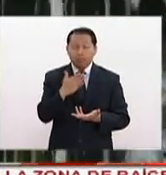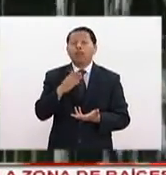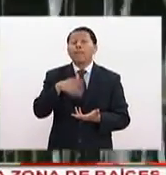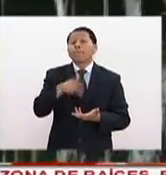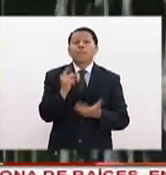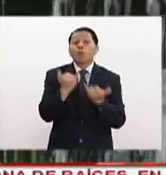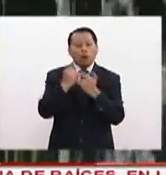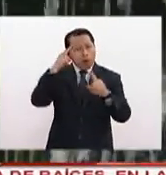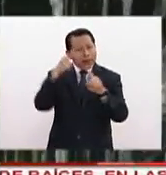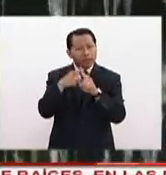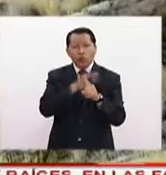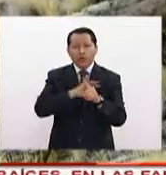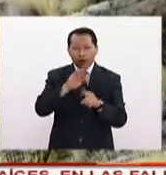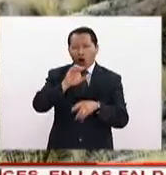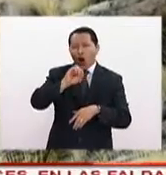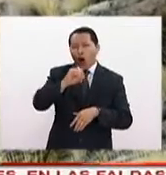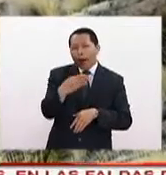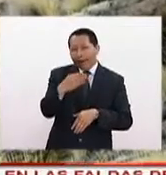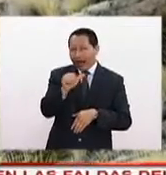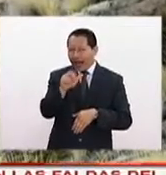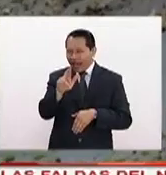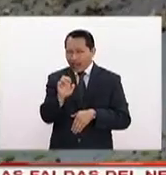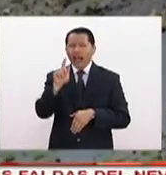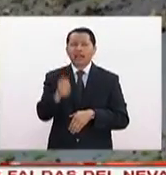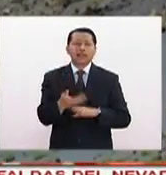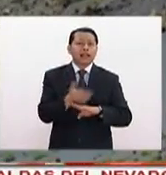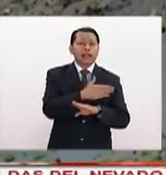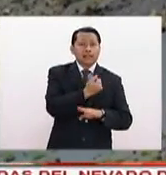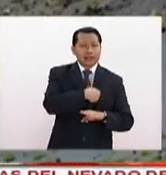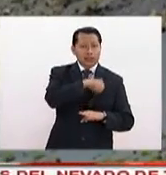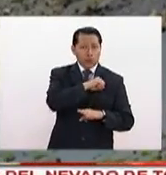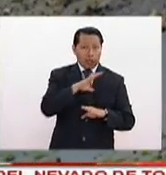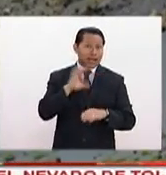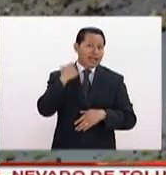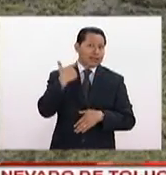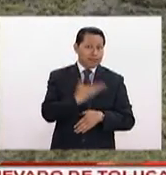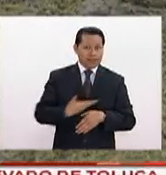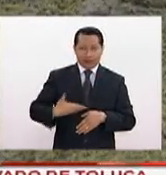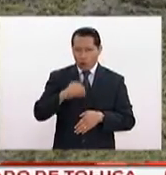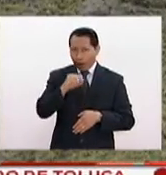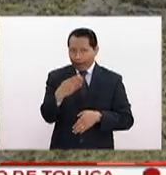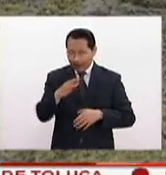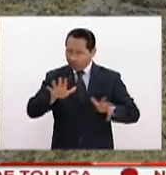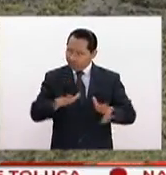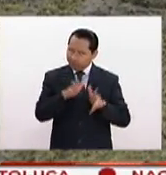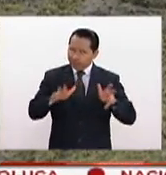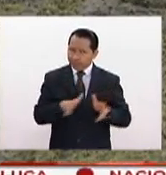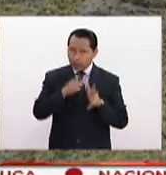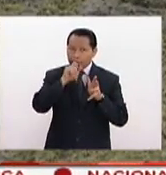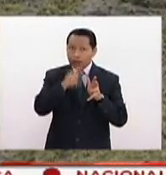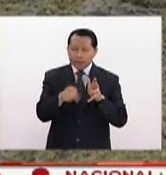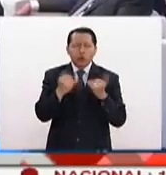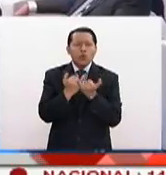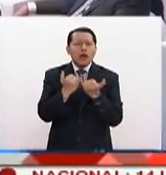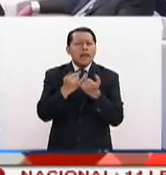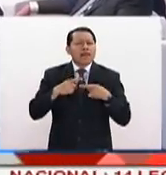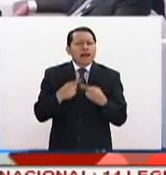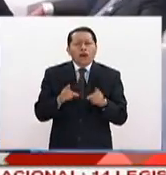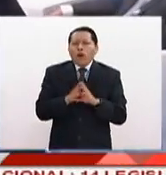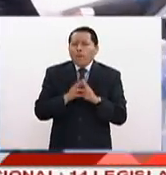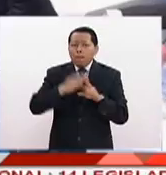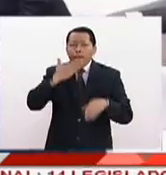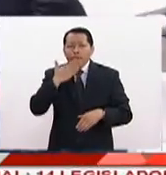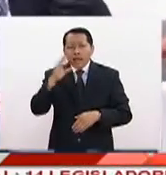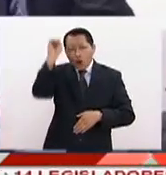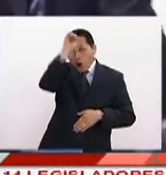como objetivo terminar el Obamacare, una reforma sanitaria impulsada por el expresidente Barack Obama y que había generado bastantes